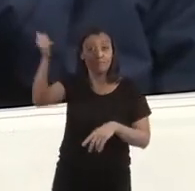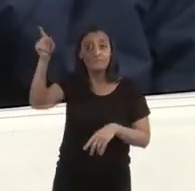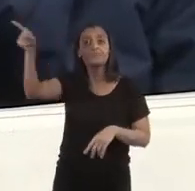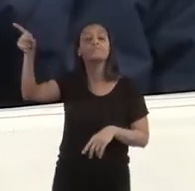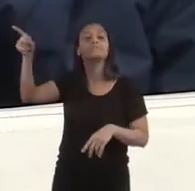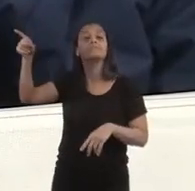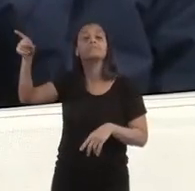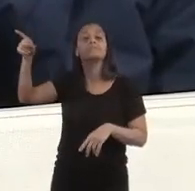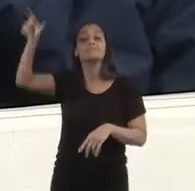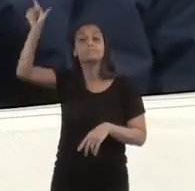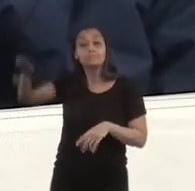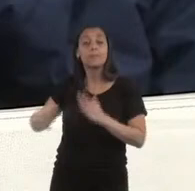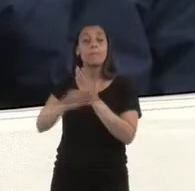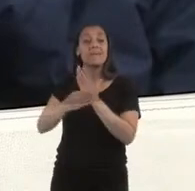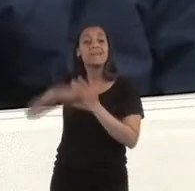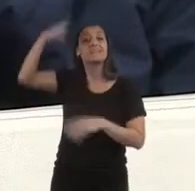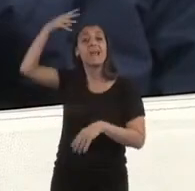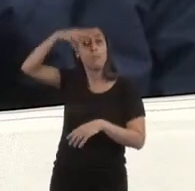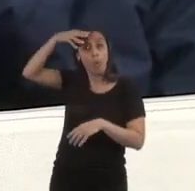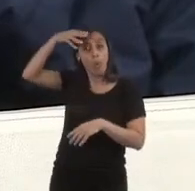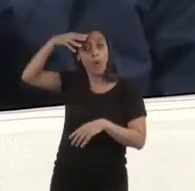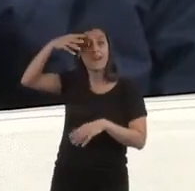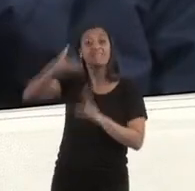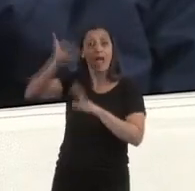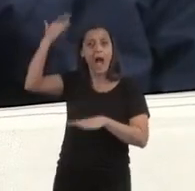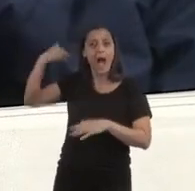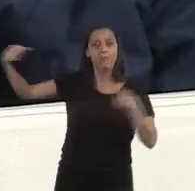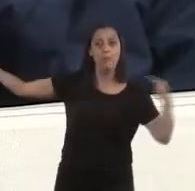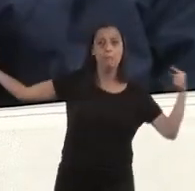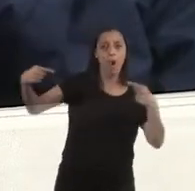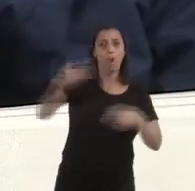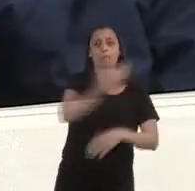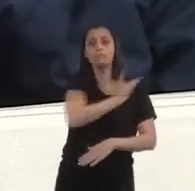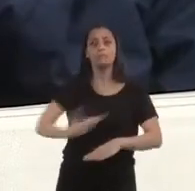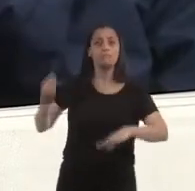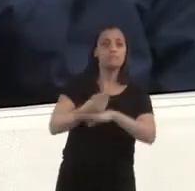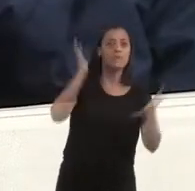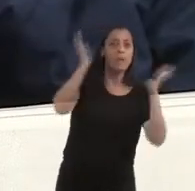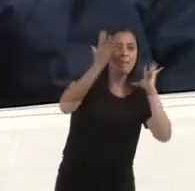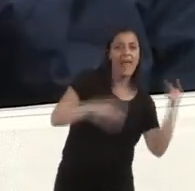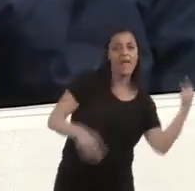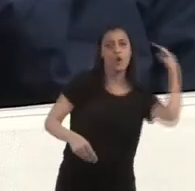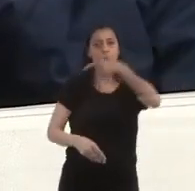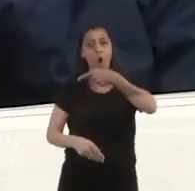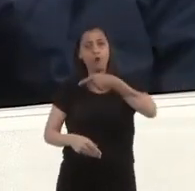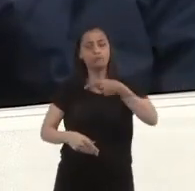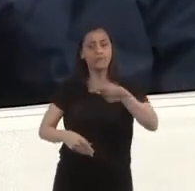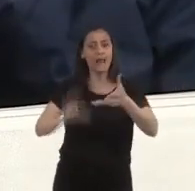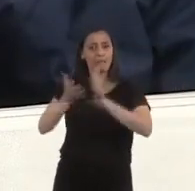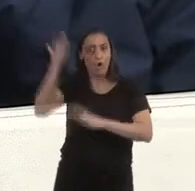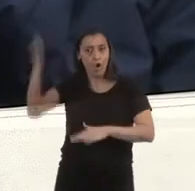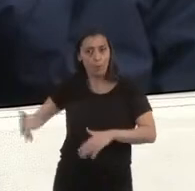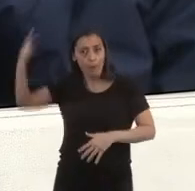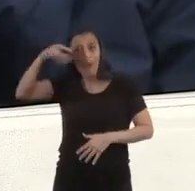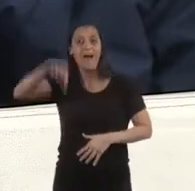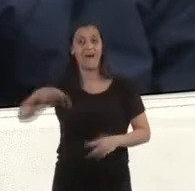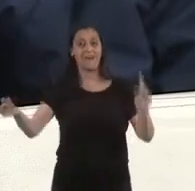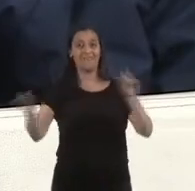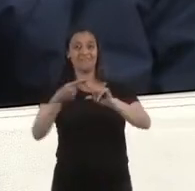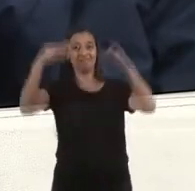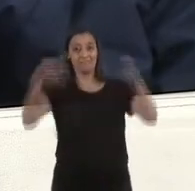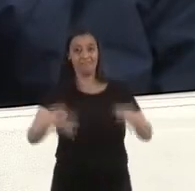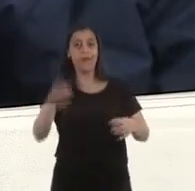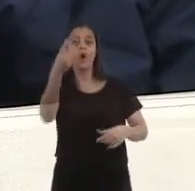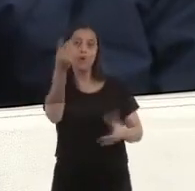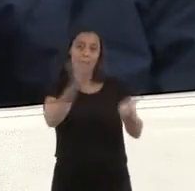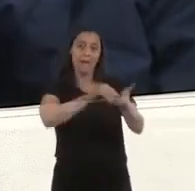Seguridad, Patricia Bullrich, luego de haberla acusado de cosas muy fuertes. Y la otra pregunta que te quiero hacer acerca de algo que dijiste